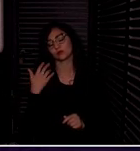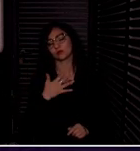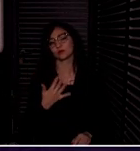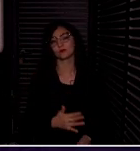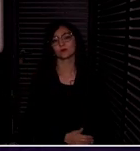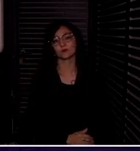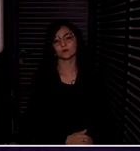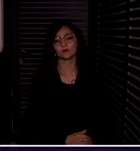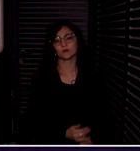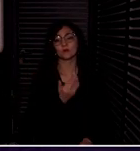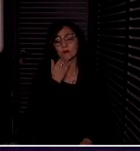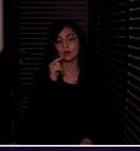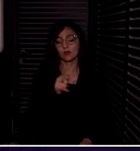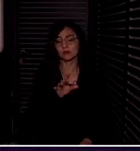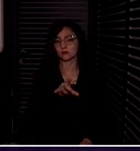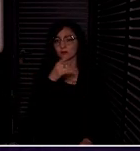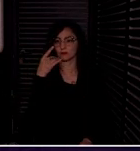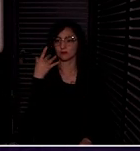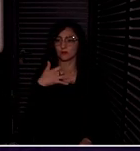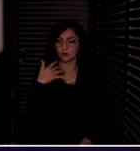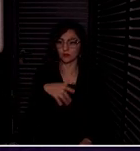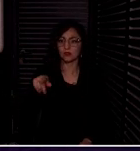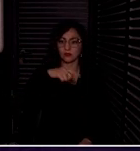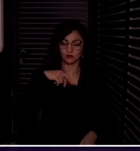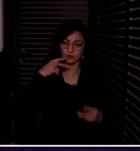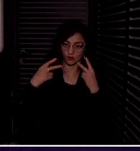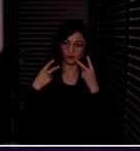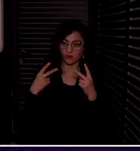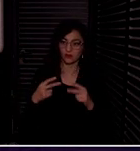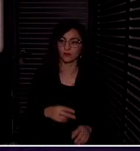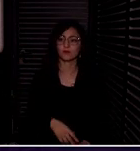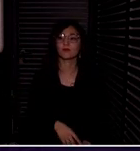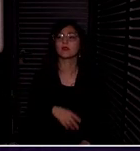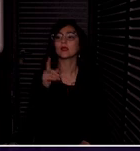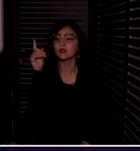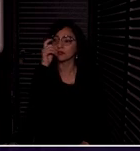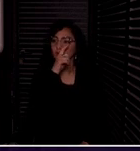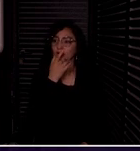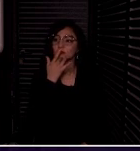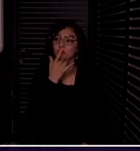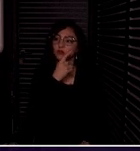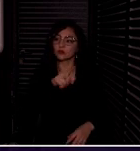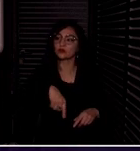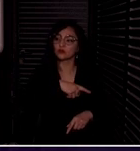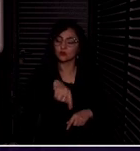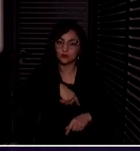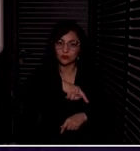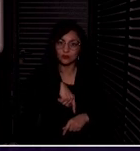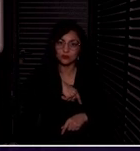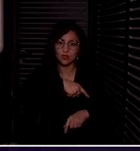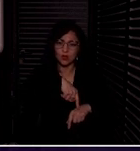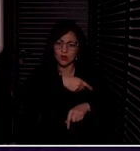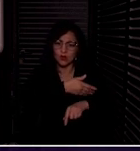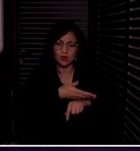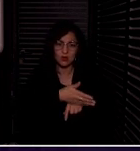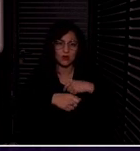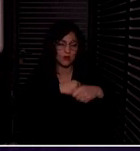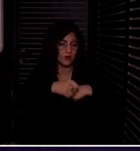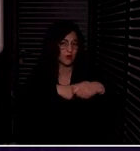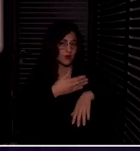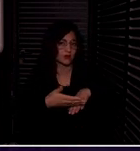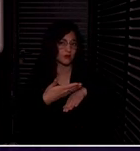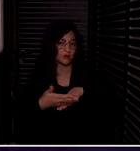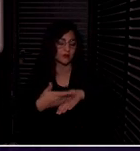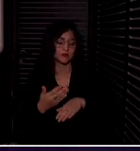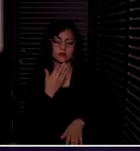en eso ese elemento es importante tomarlo en consideración. Es muy difícil porque vamos con años de atraso de no plantear políticas públicas de Estado en materia de